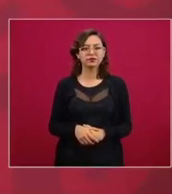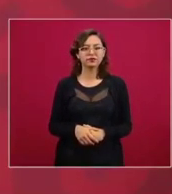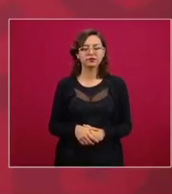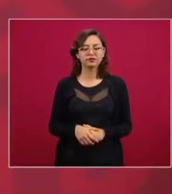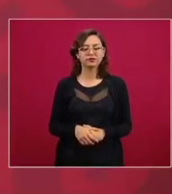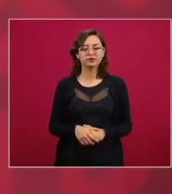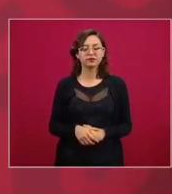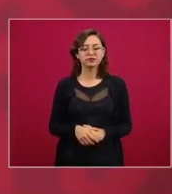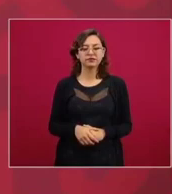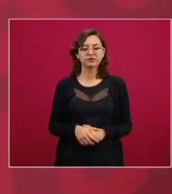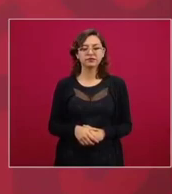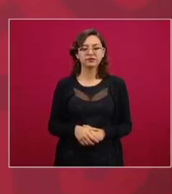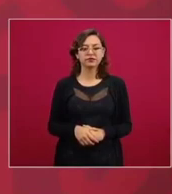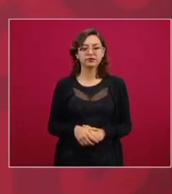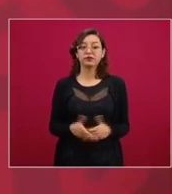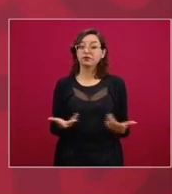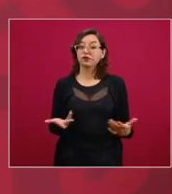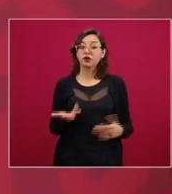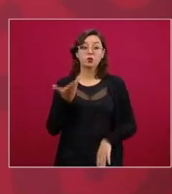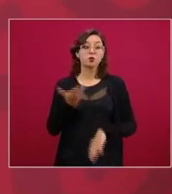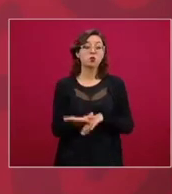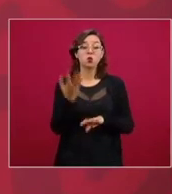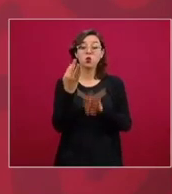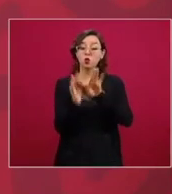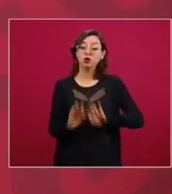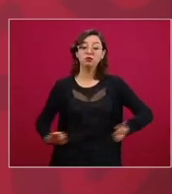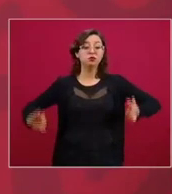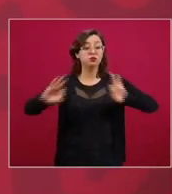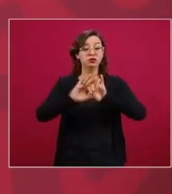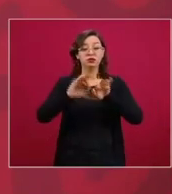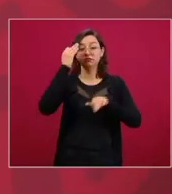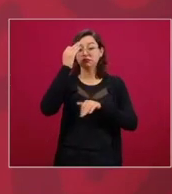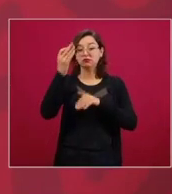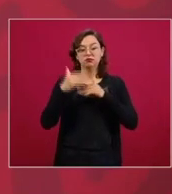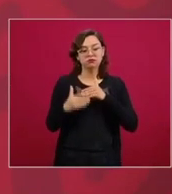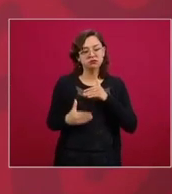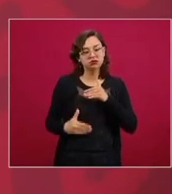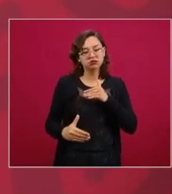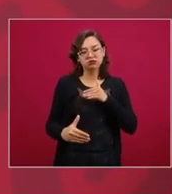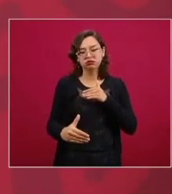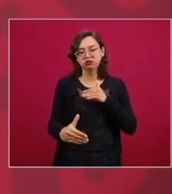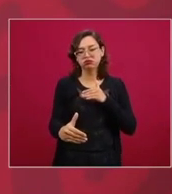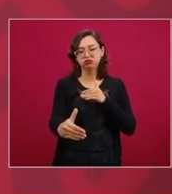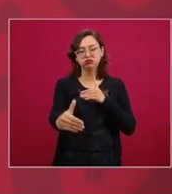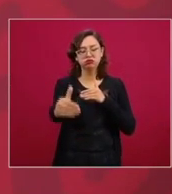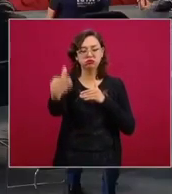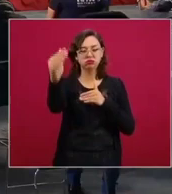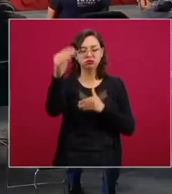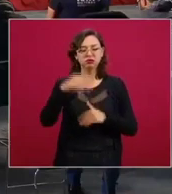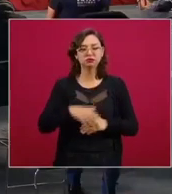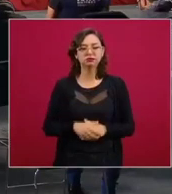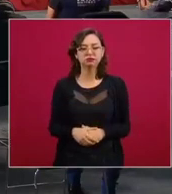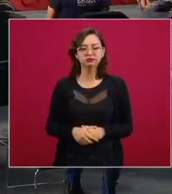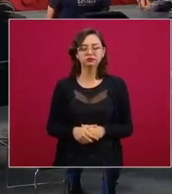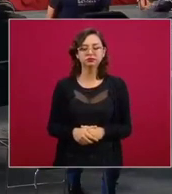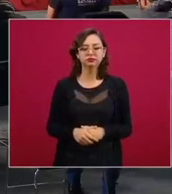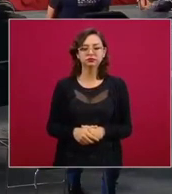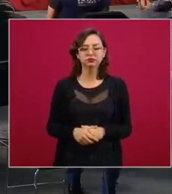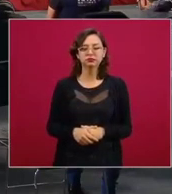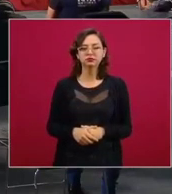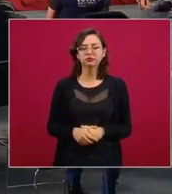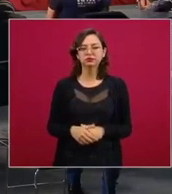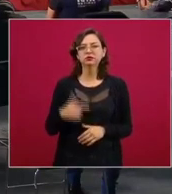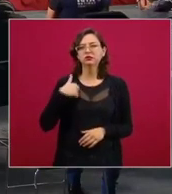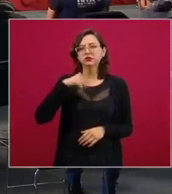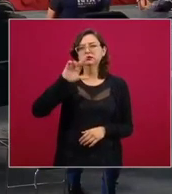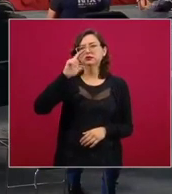ustedes vieron la conferencia de prensa que dio el día de ayer el secretario de Educación de Jalisco. Que ya